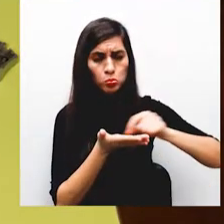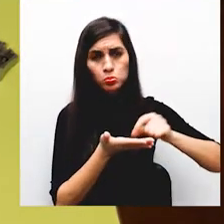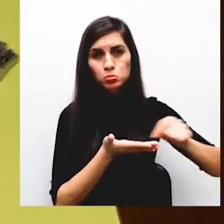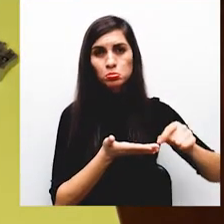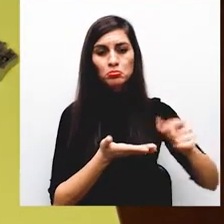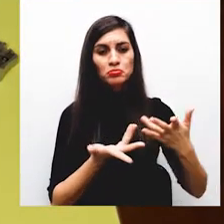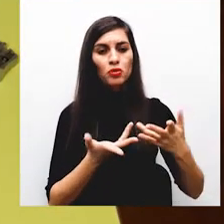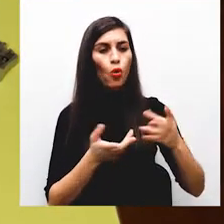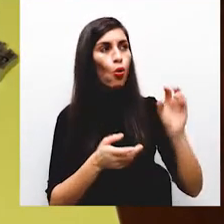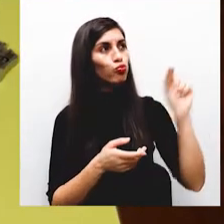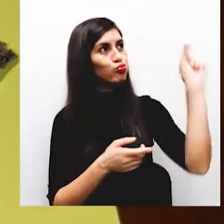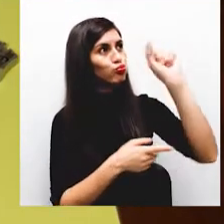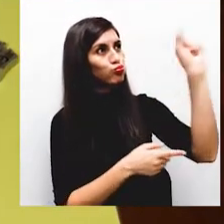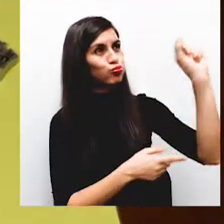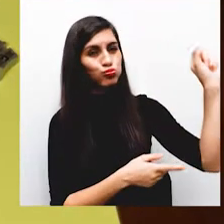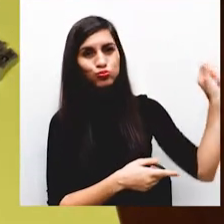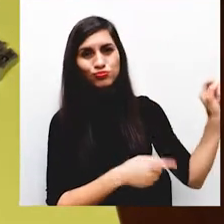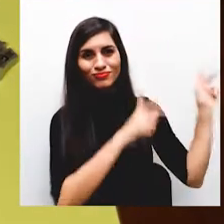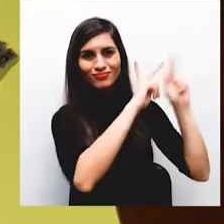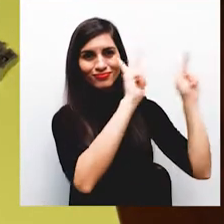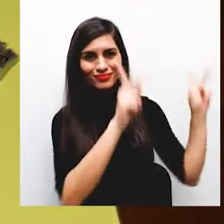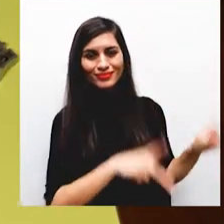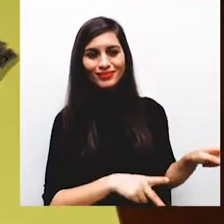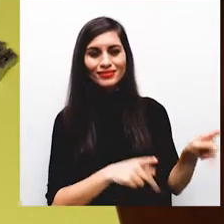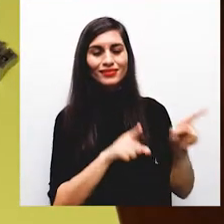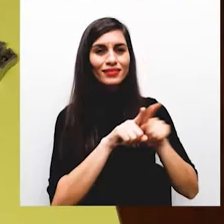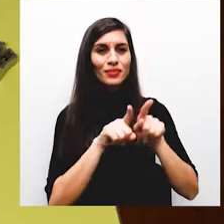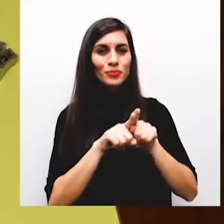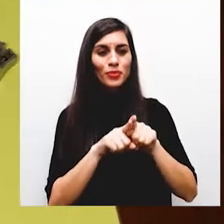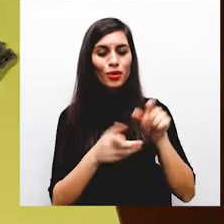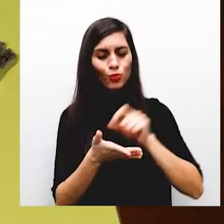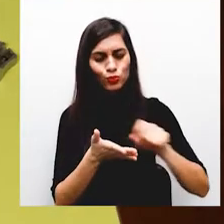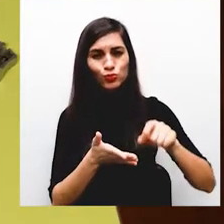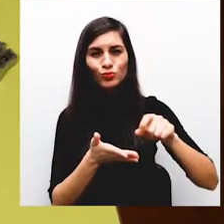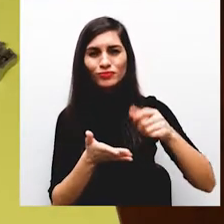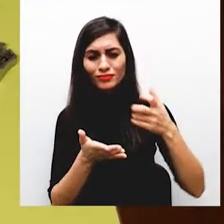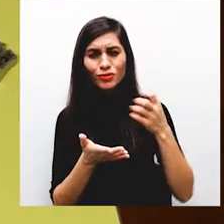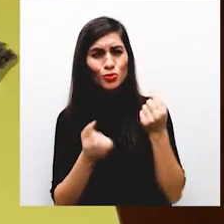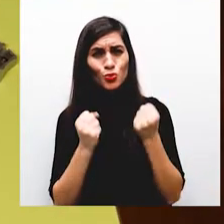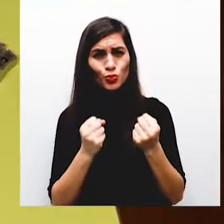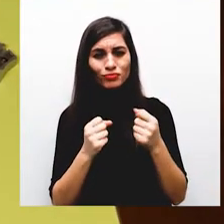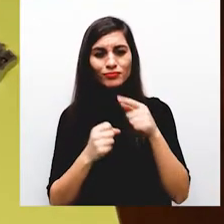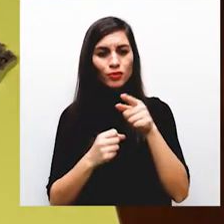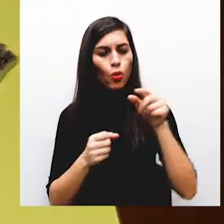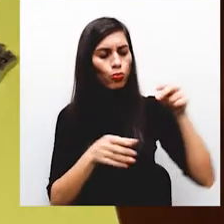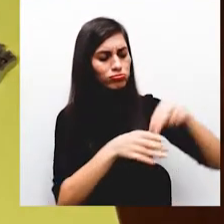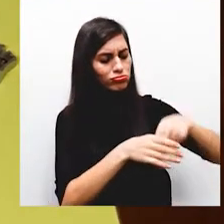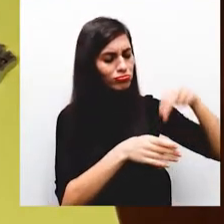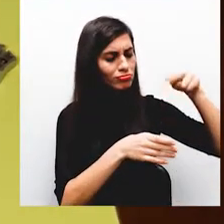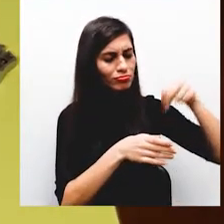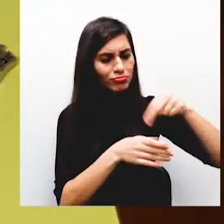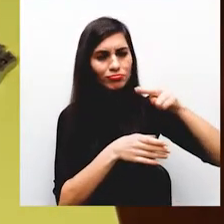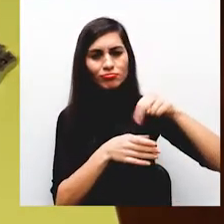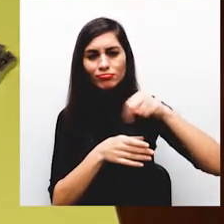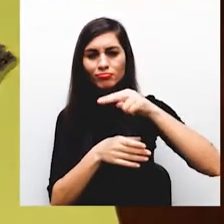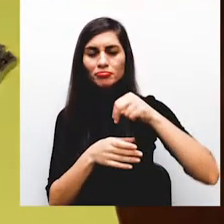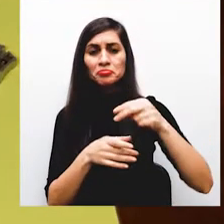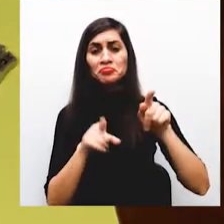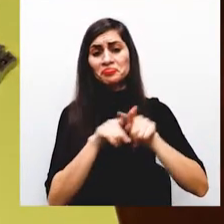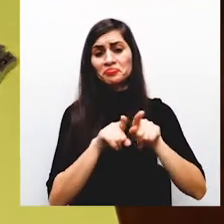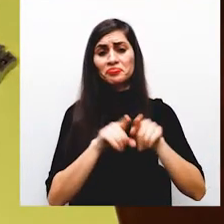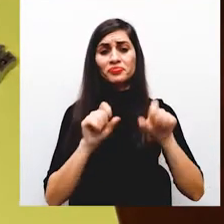ser creyones, podrían ser tizas, también marcadores. Podemos usar acrílico o témpera, con